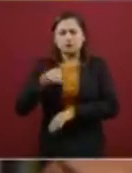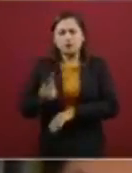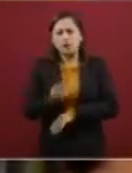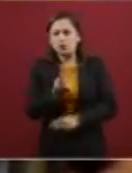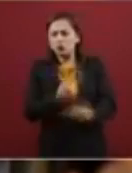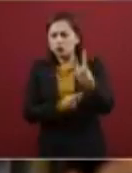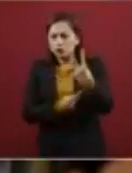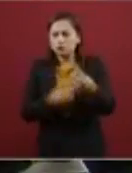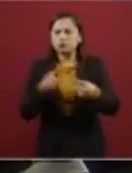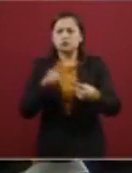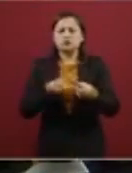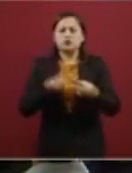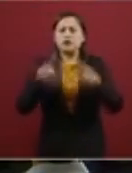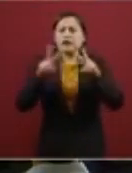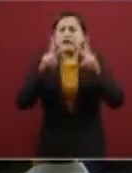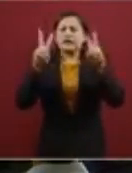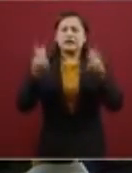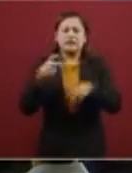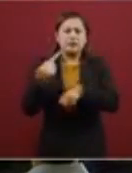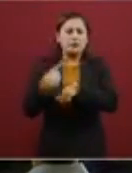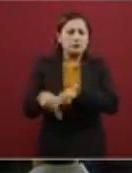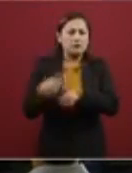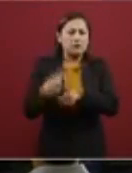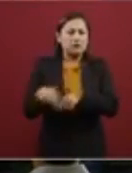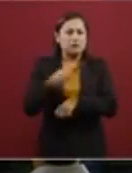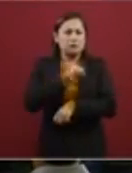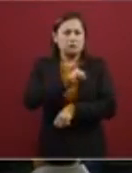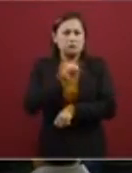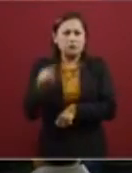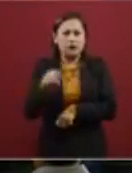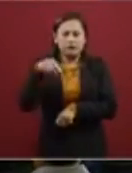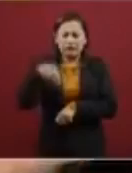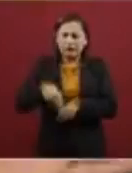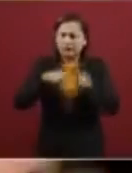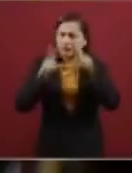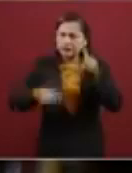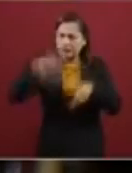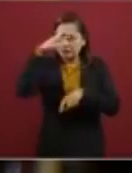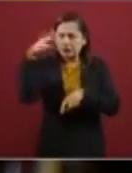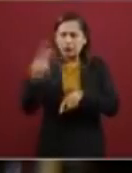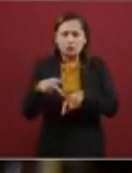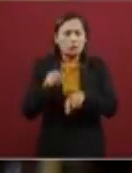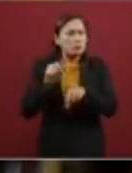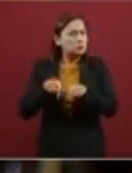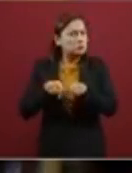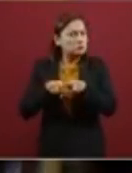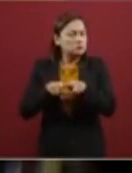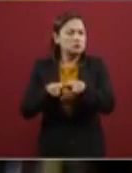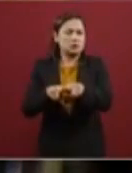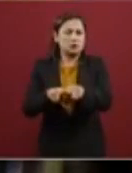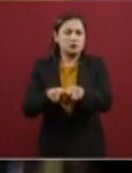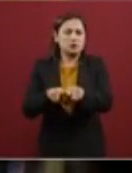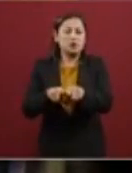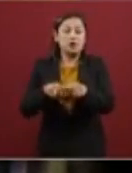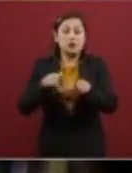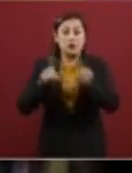es que a nivel de criminalidad las cosas no han cambiado en México, señor presidente. Durante sus primeros 3 meses asesinaron